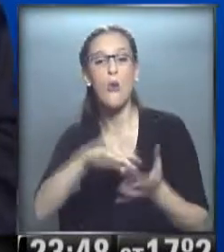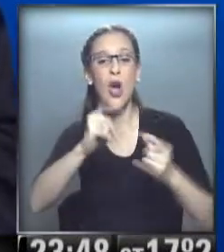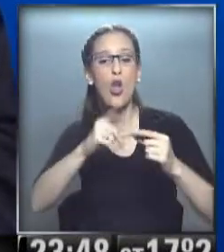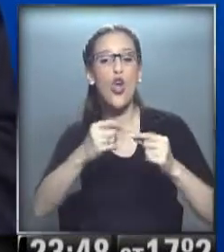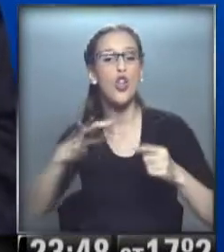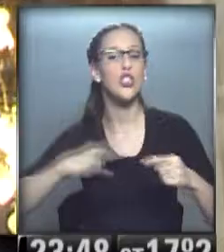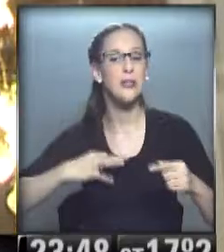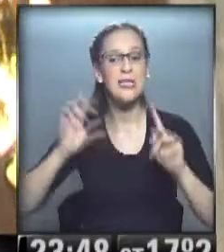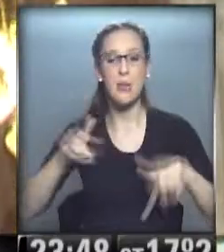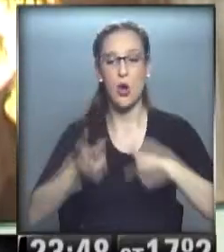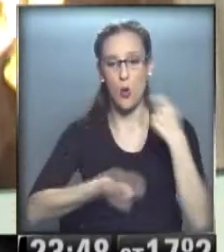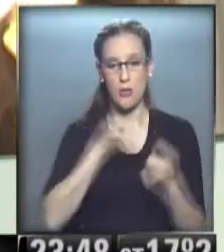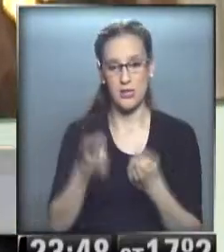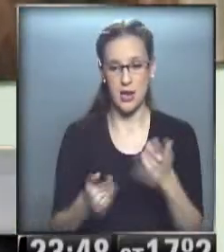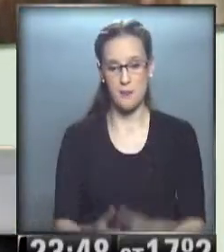Julián Álvarez.